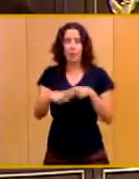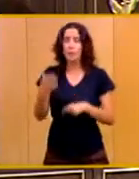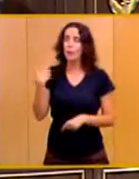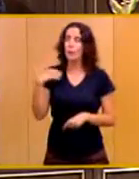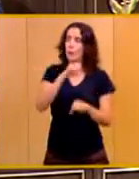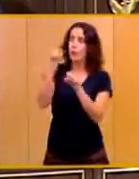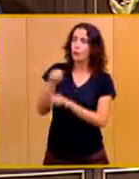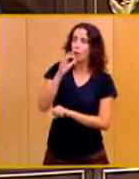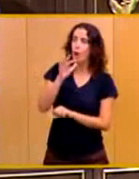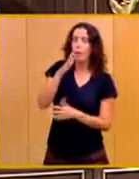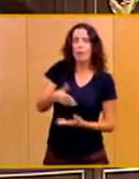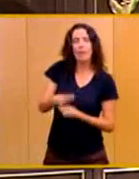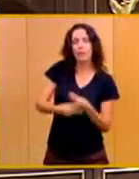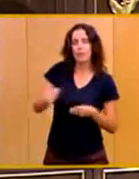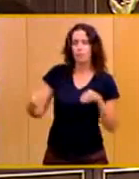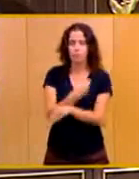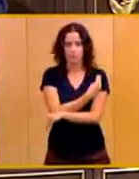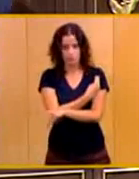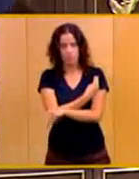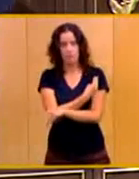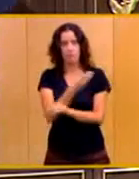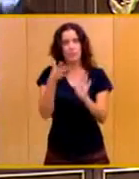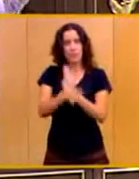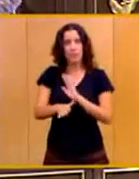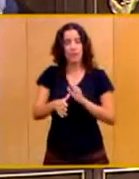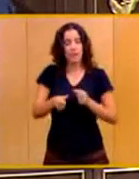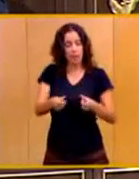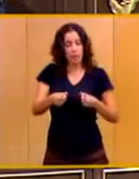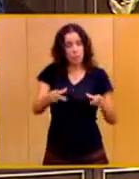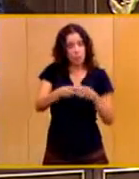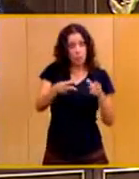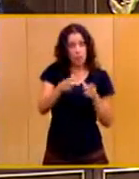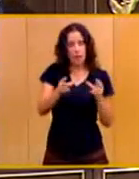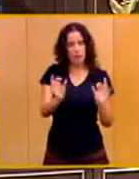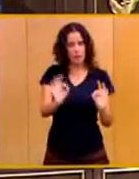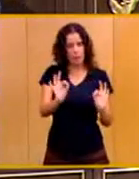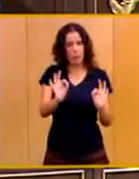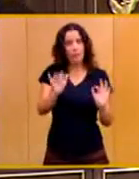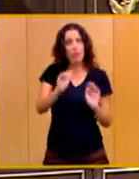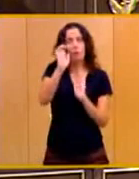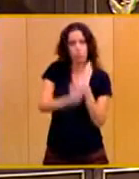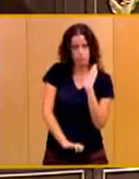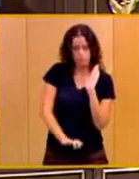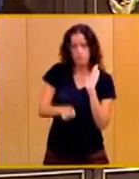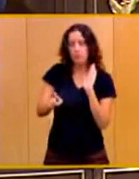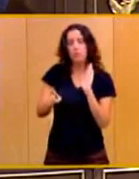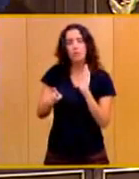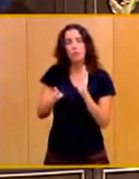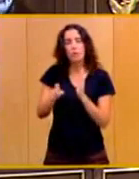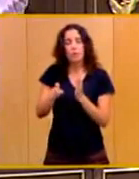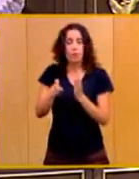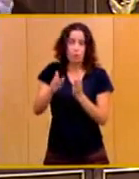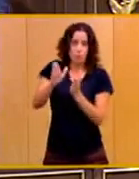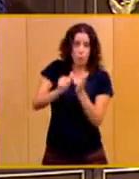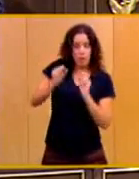ahora. No iba a tocar el gasto social y lo ha recortado. No iba a tocar el sueldo de los funcionarios y